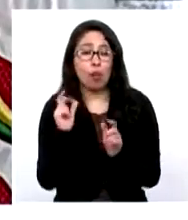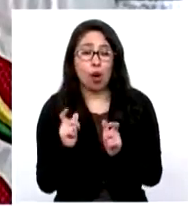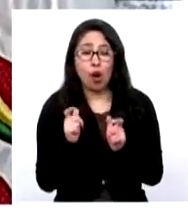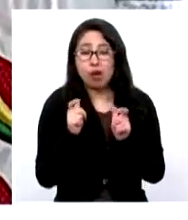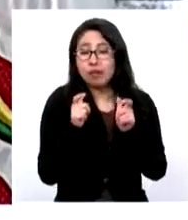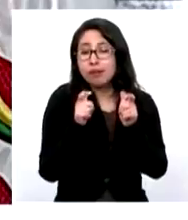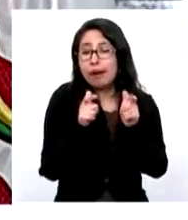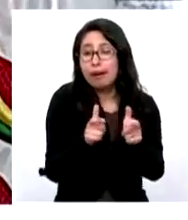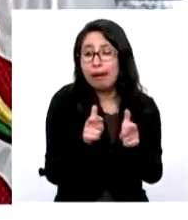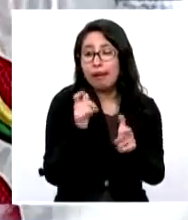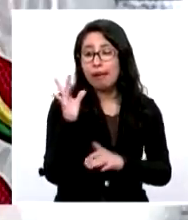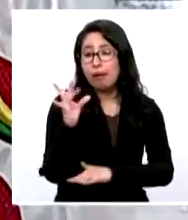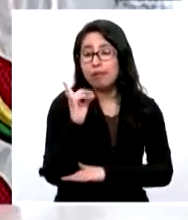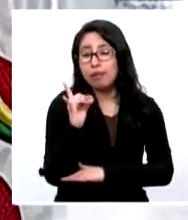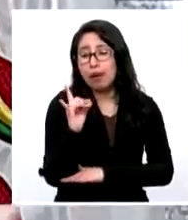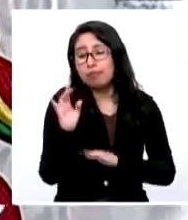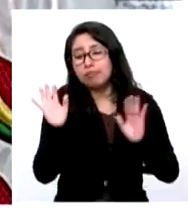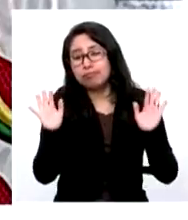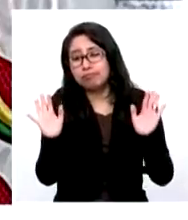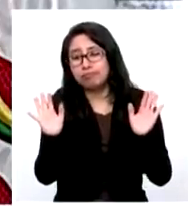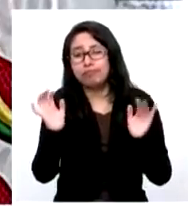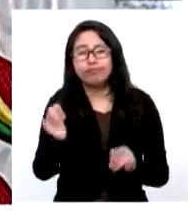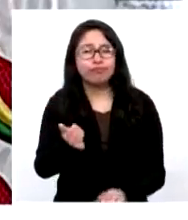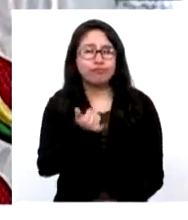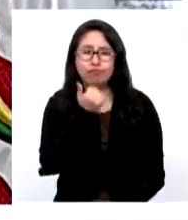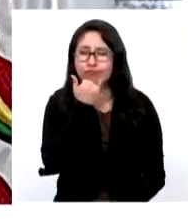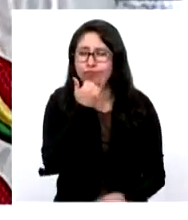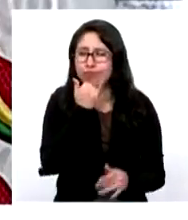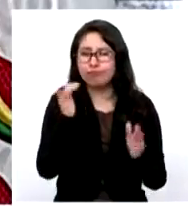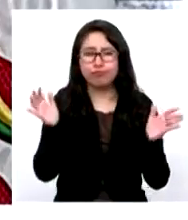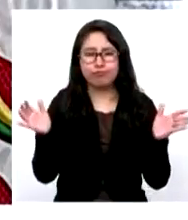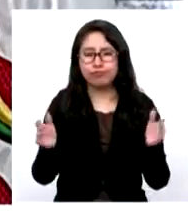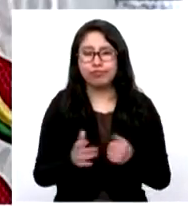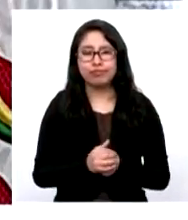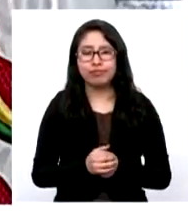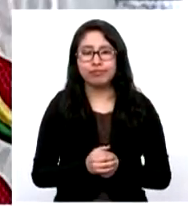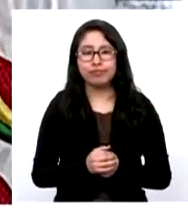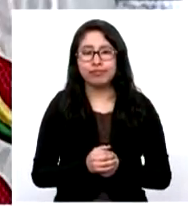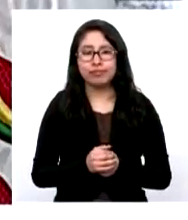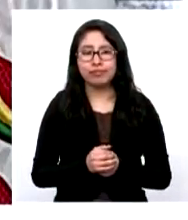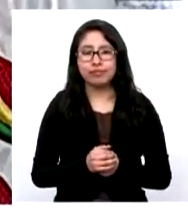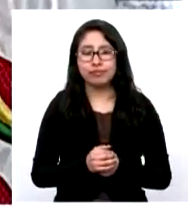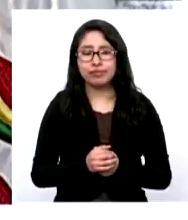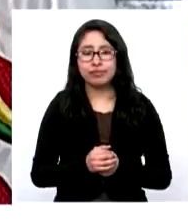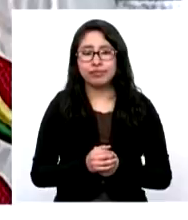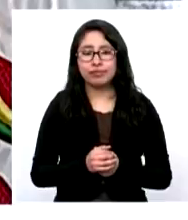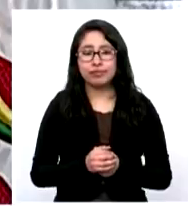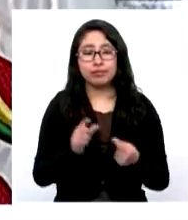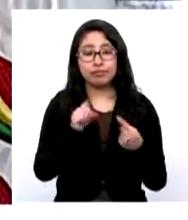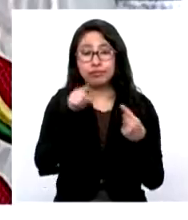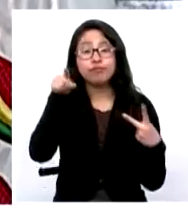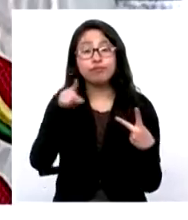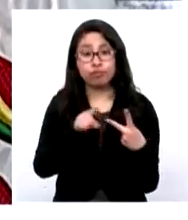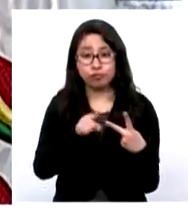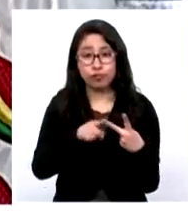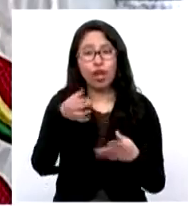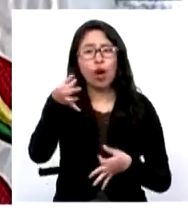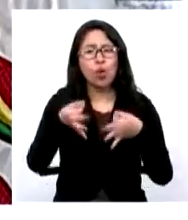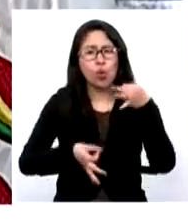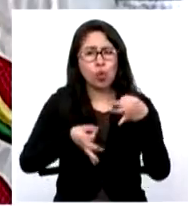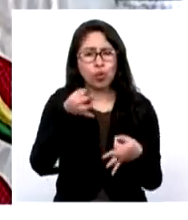del MAS para Bolivia, están totalmente equivocados. Ese juicio, segunda